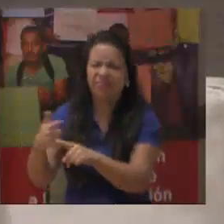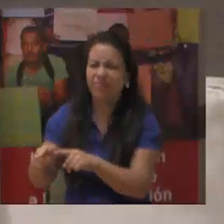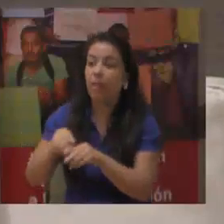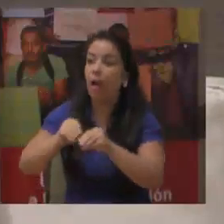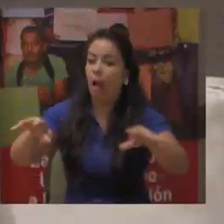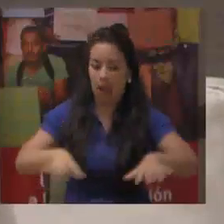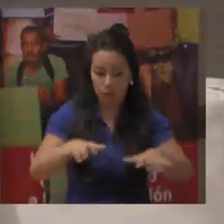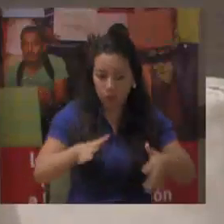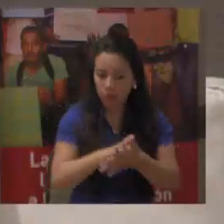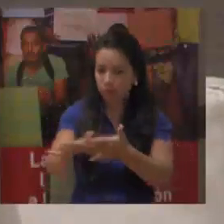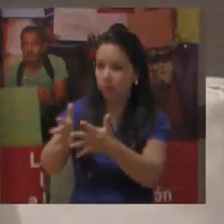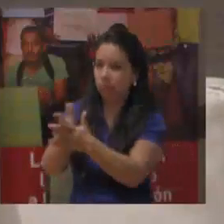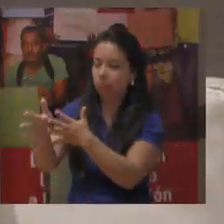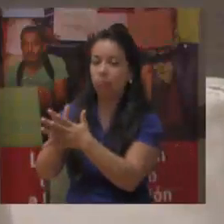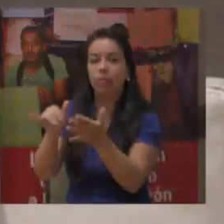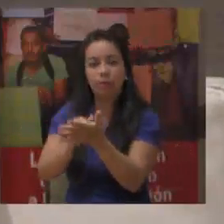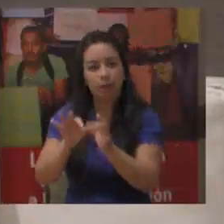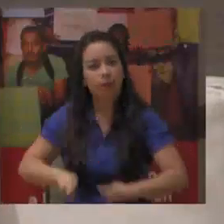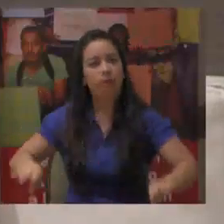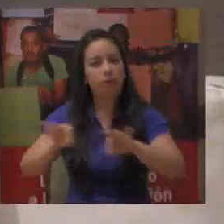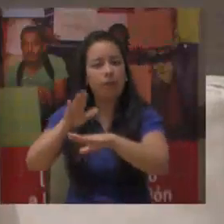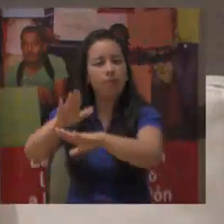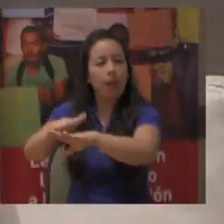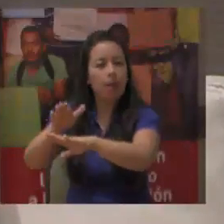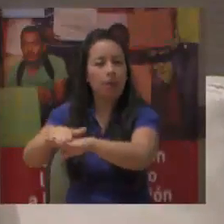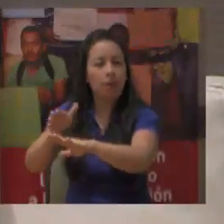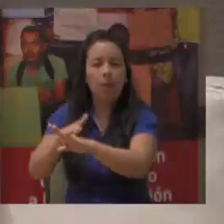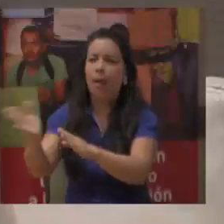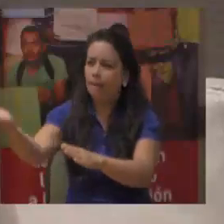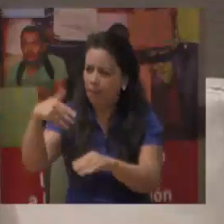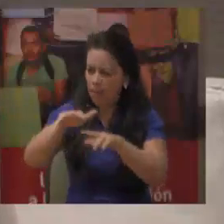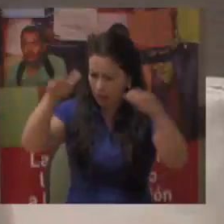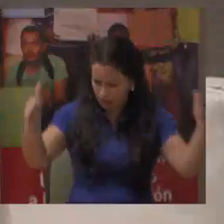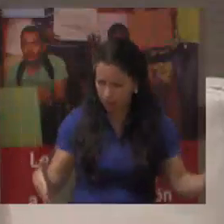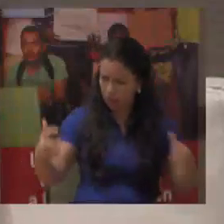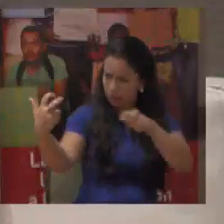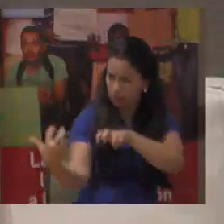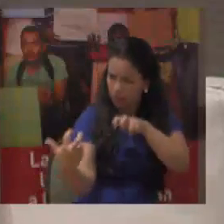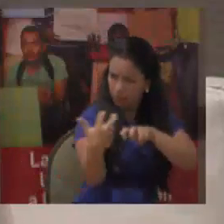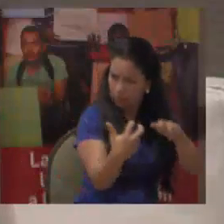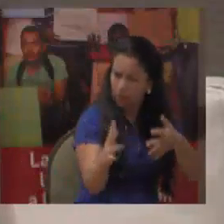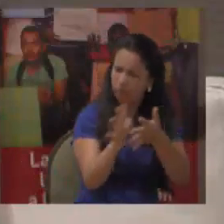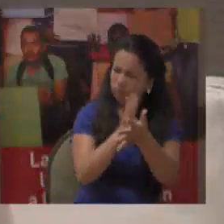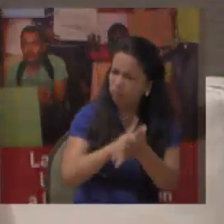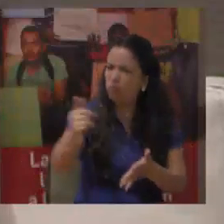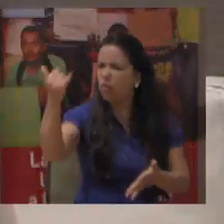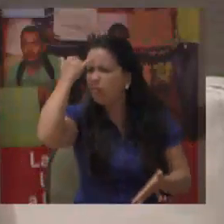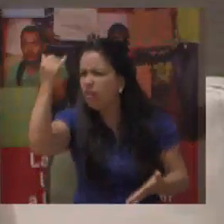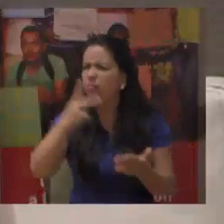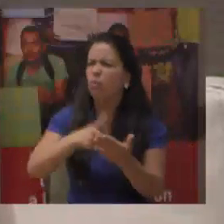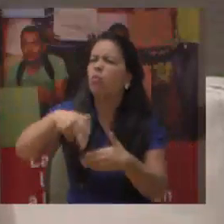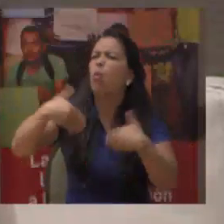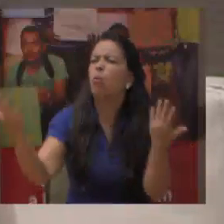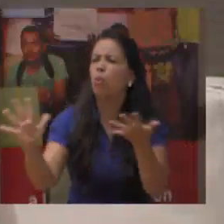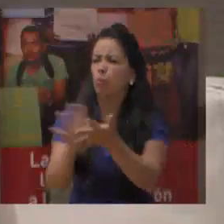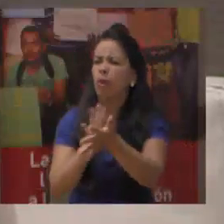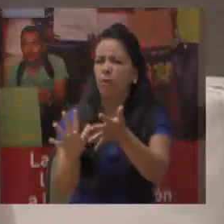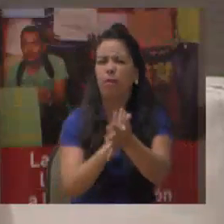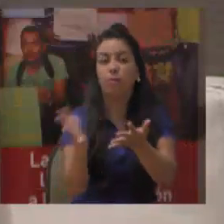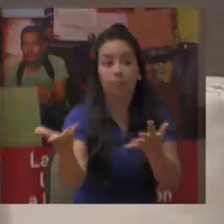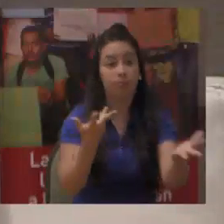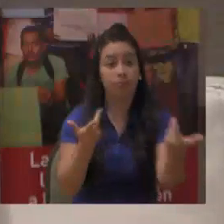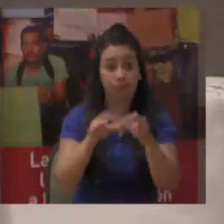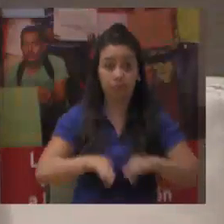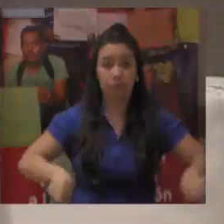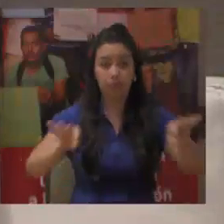acciones, hay que traerlos a la mesa para que sigan fortaleciendo este modelo. Y tercero,